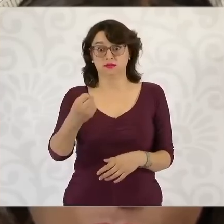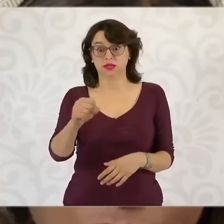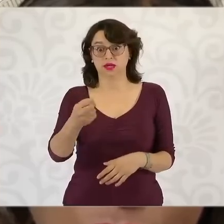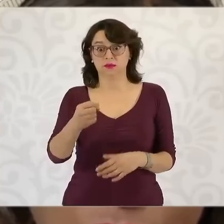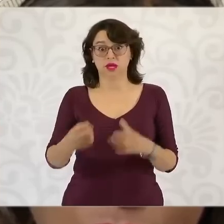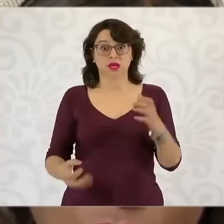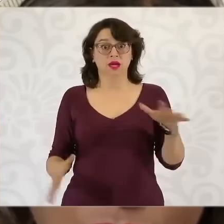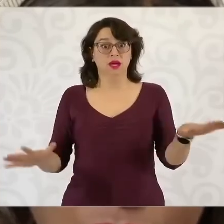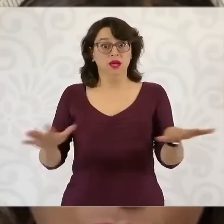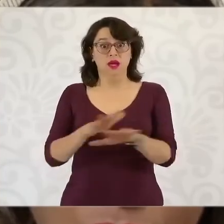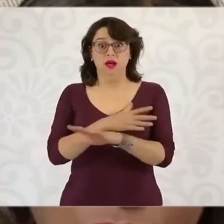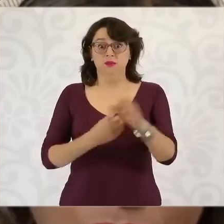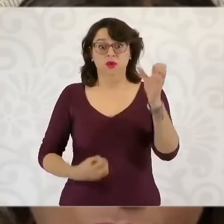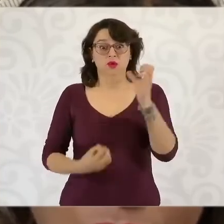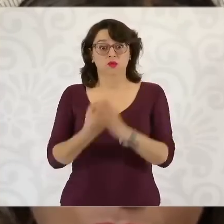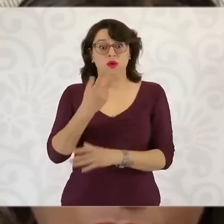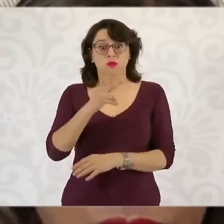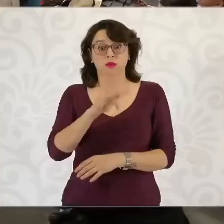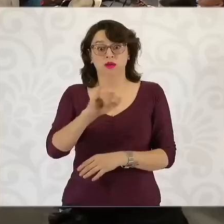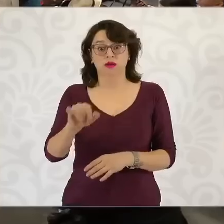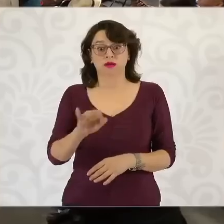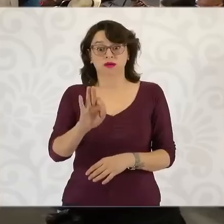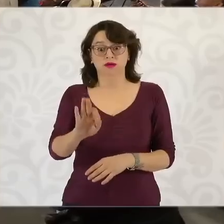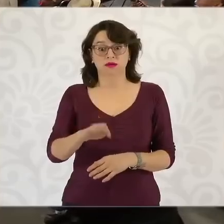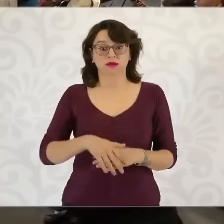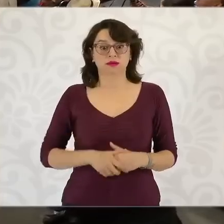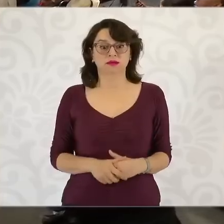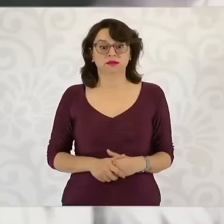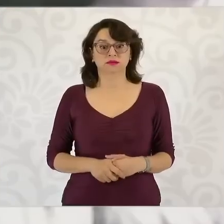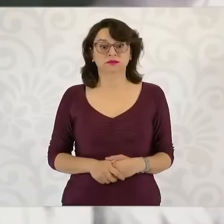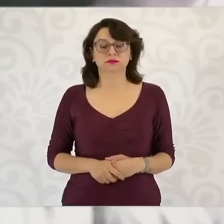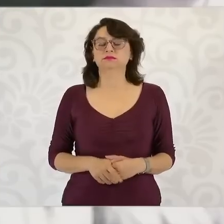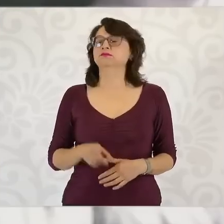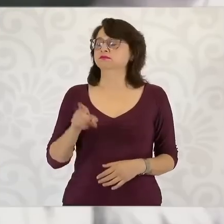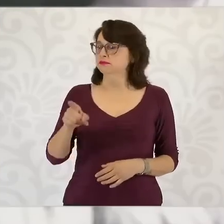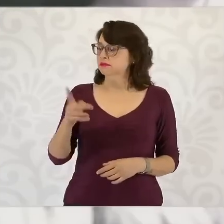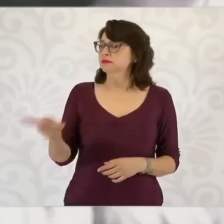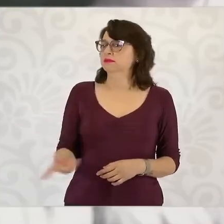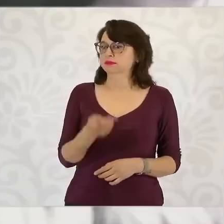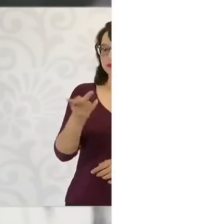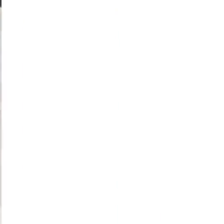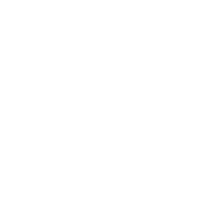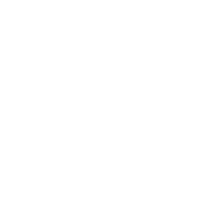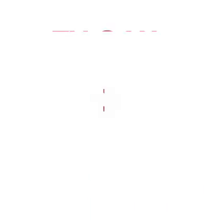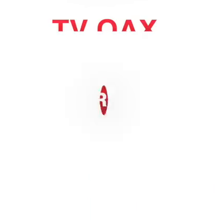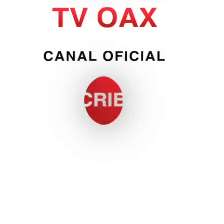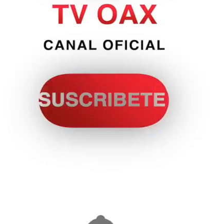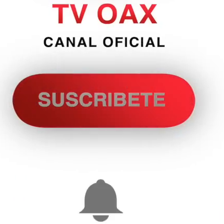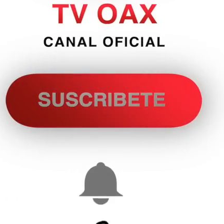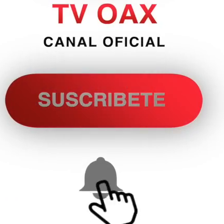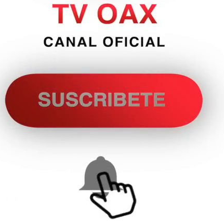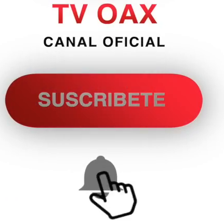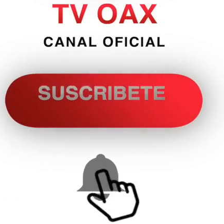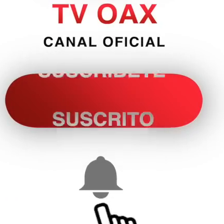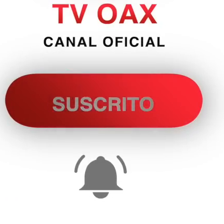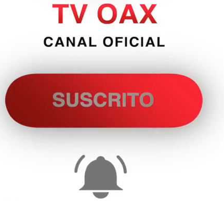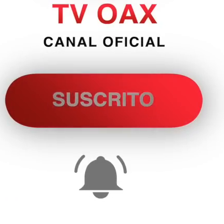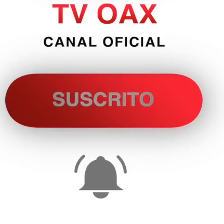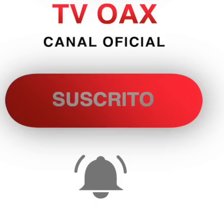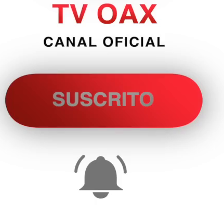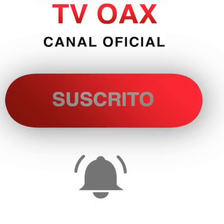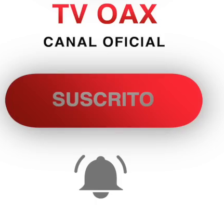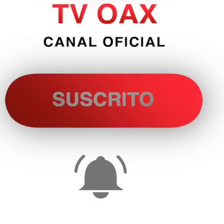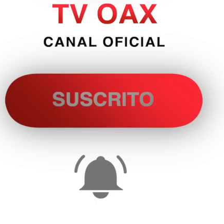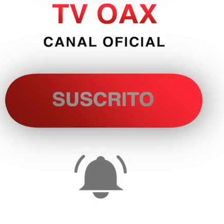entraría el nuevo poder, ¿no? Está muy clara su pregunta. Con toda precisión vamos a informar